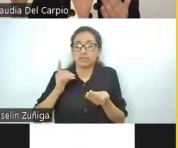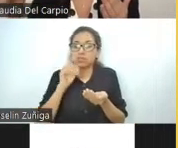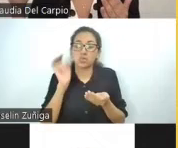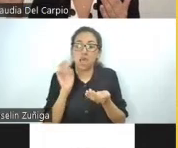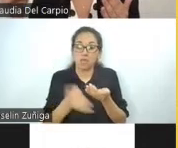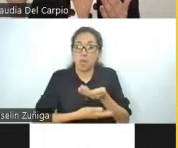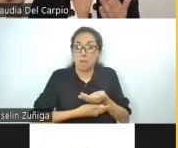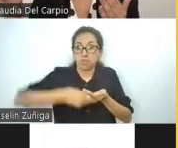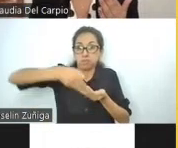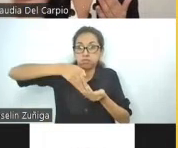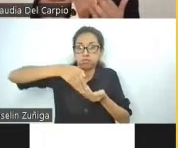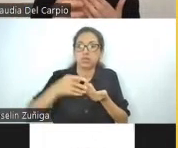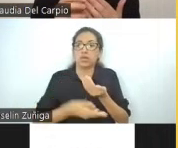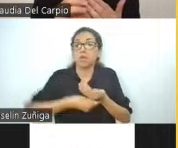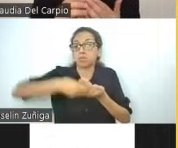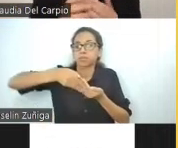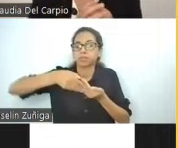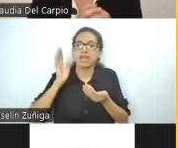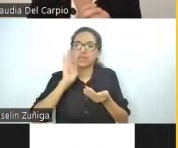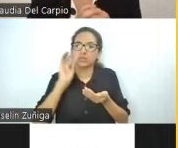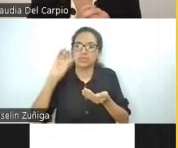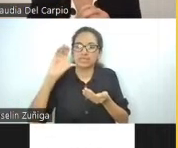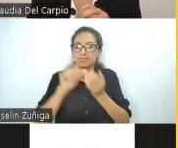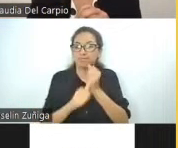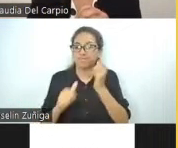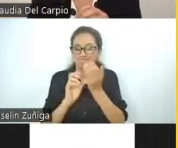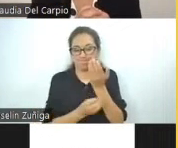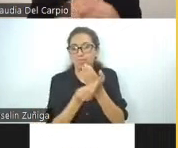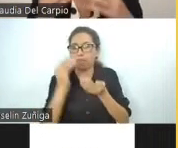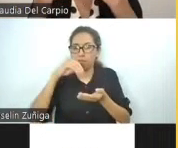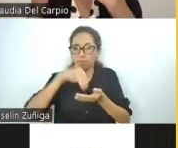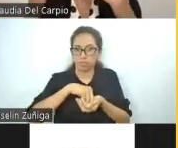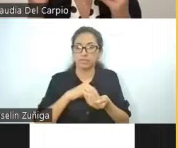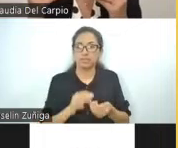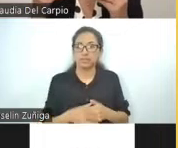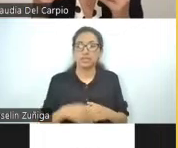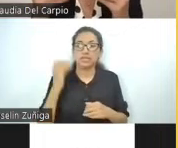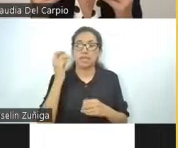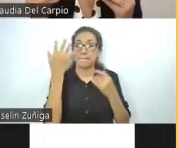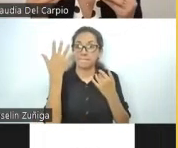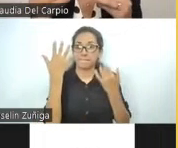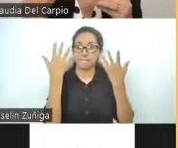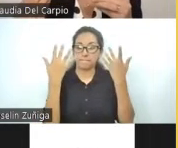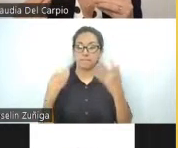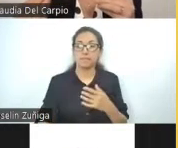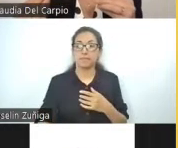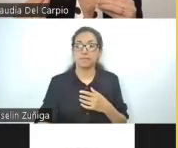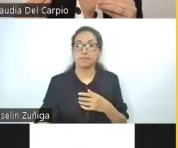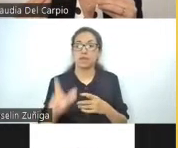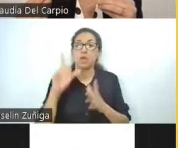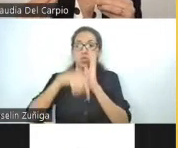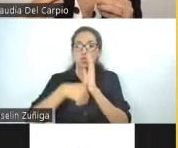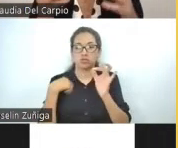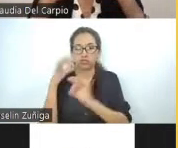los gérmenes de la zona del ano hacia la vulva, y debe ser con los dedos y un limpiador adecuado que vamos a hablar